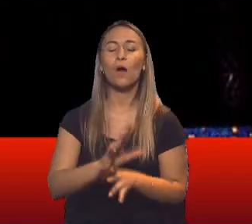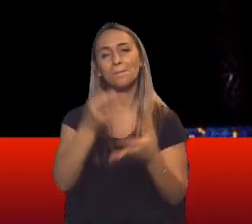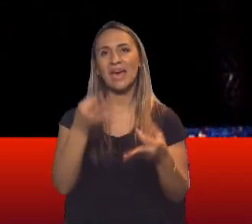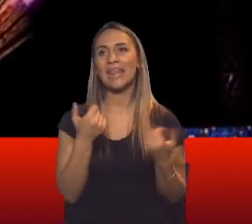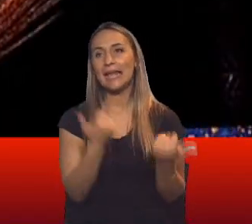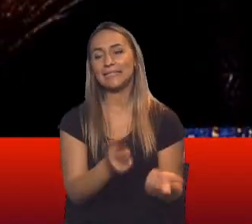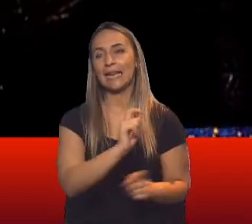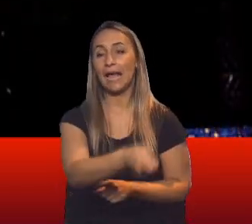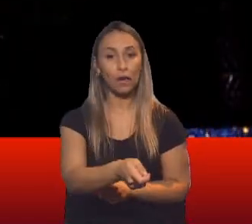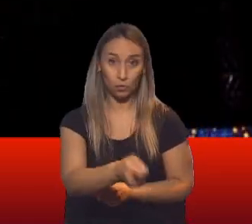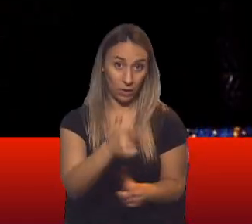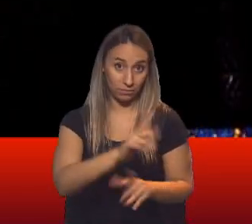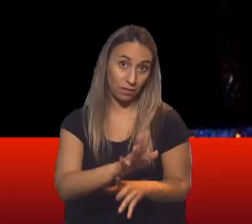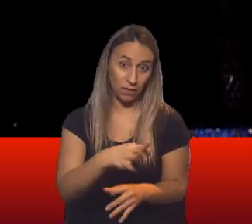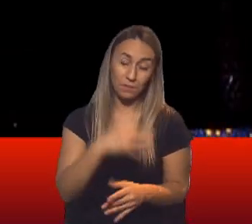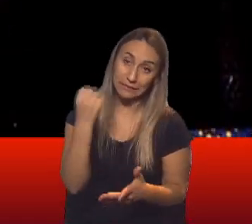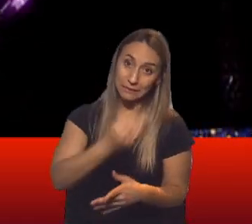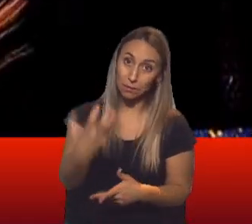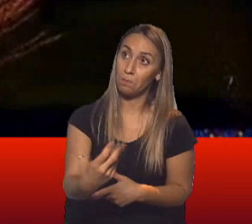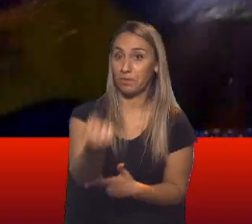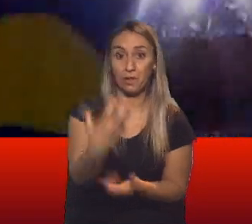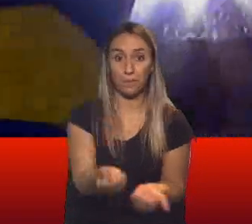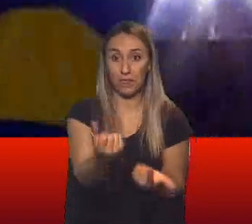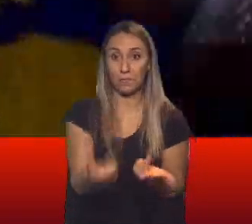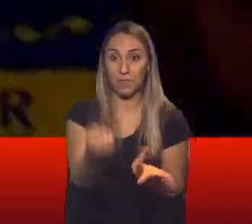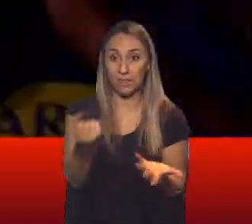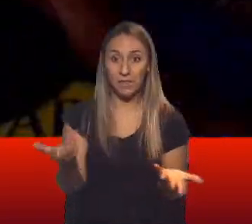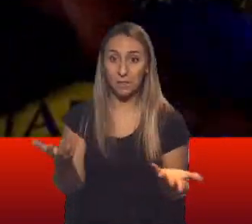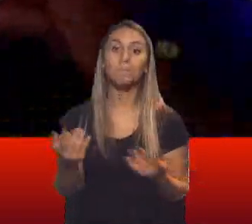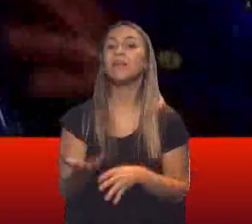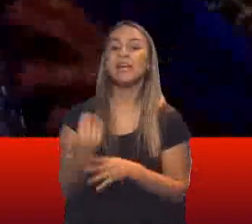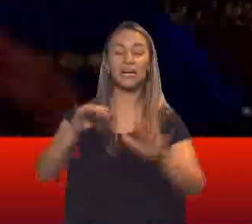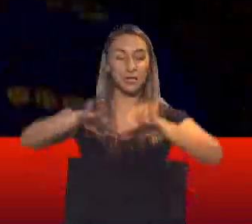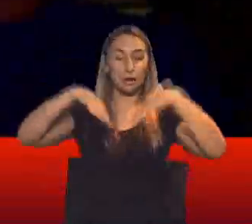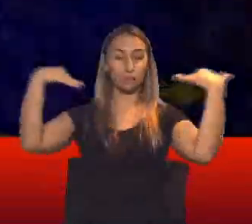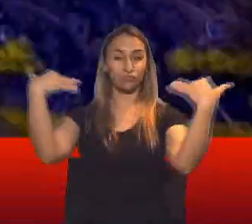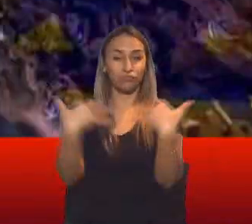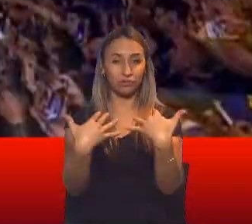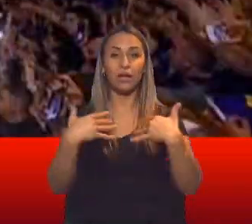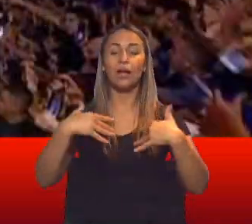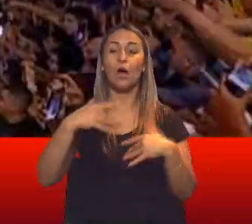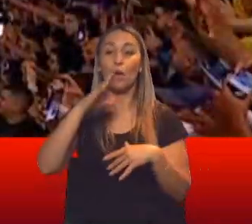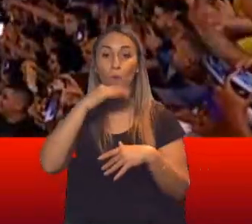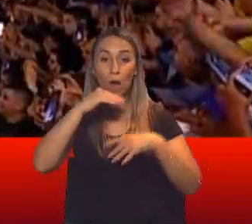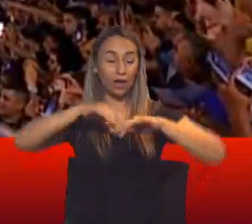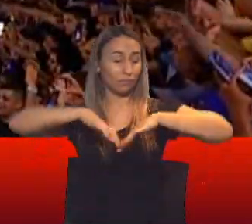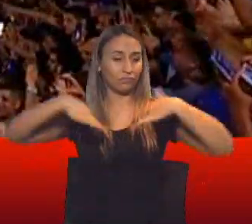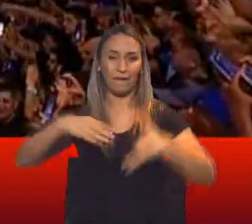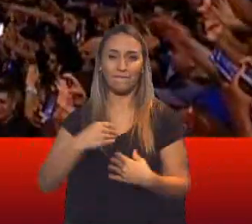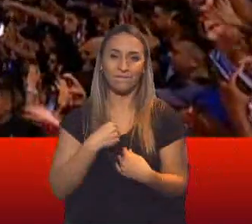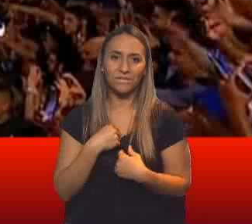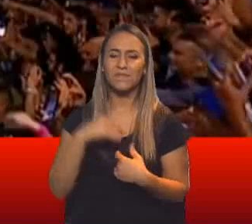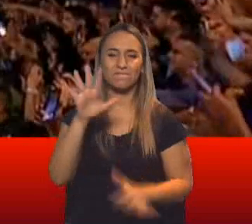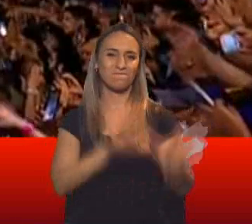Boca, ayer, ante su gente, desató esta fiesta total para sus hinchas, festejando